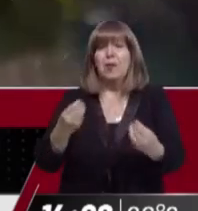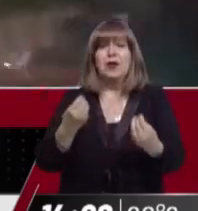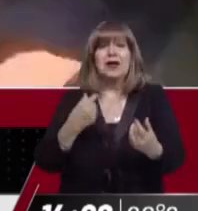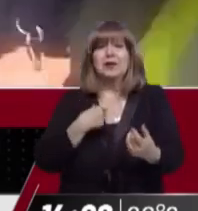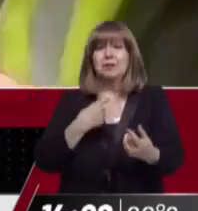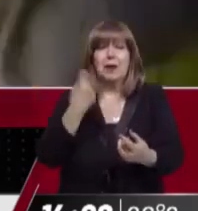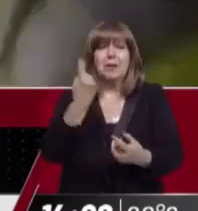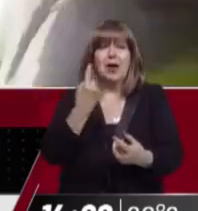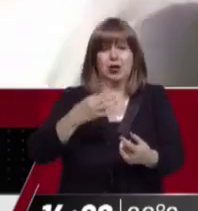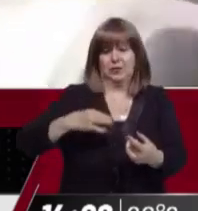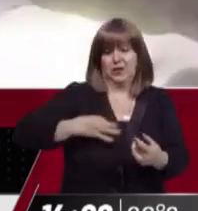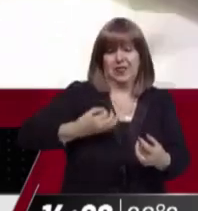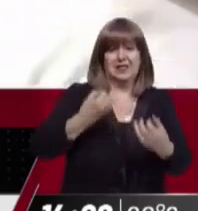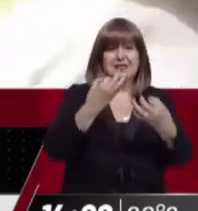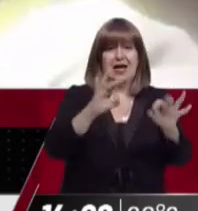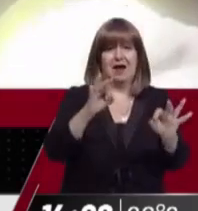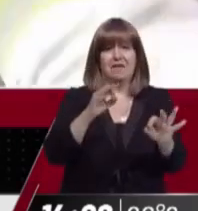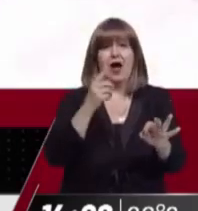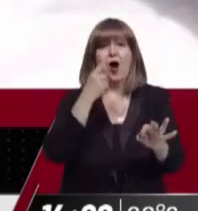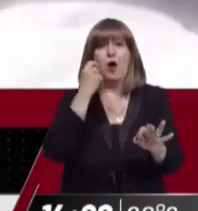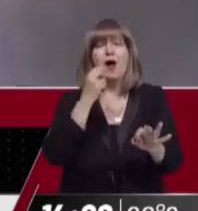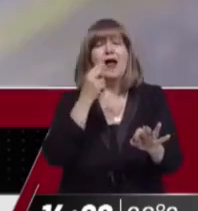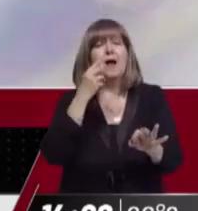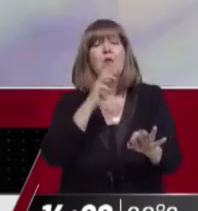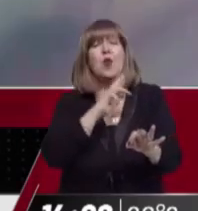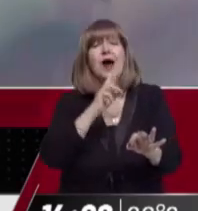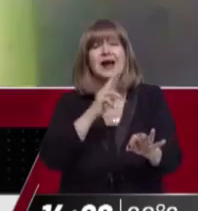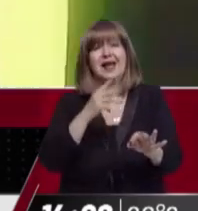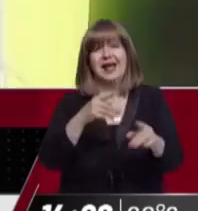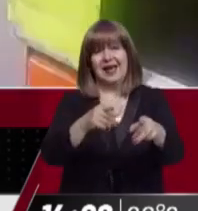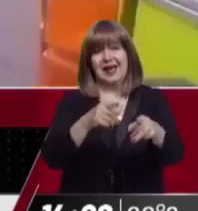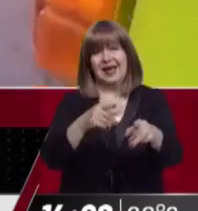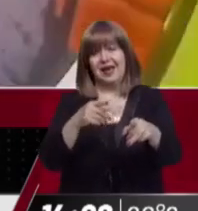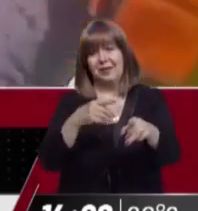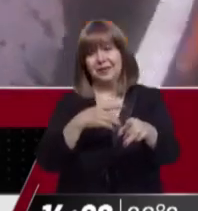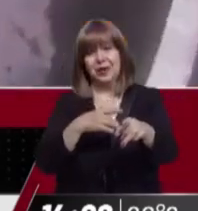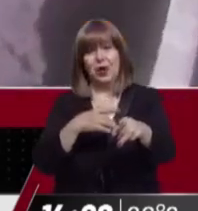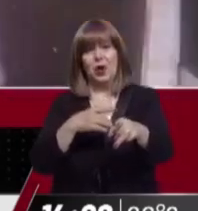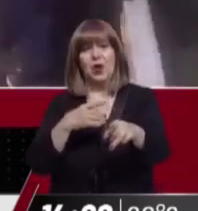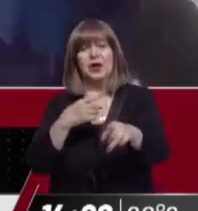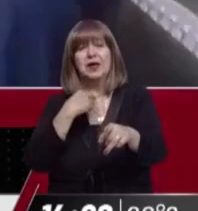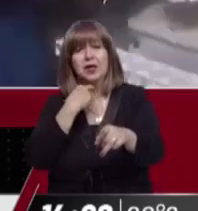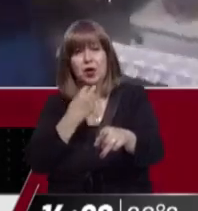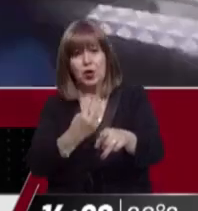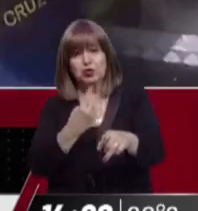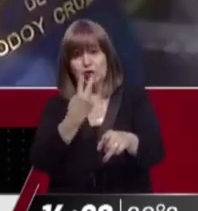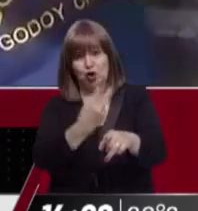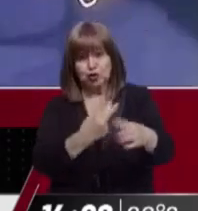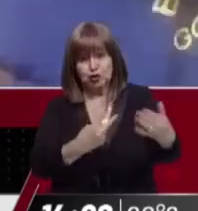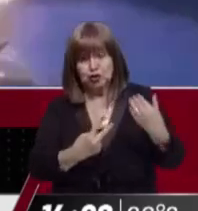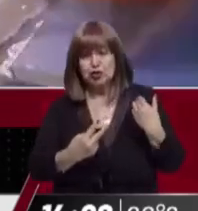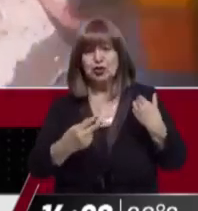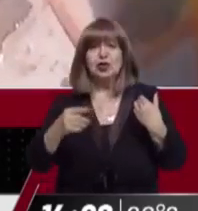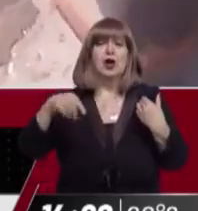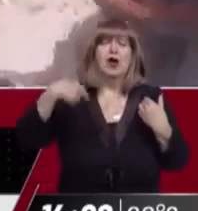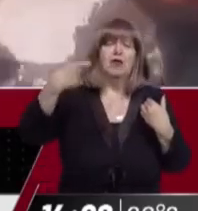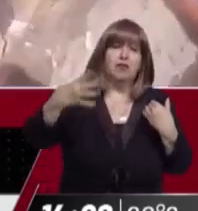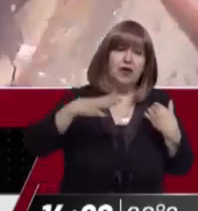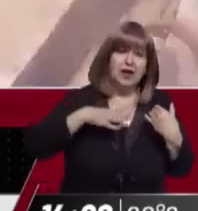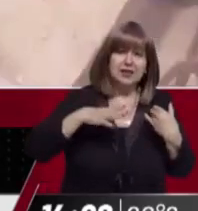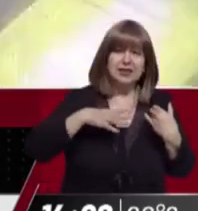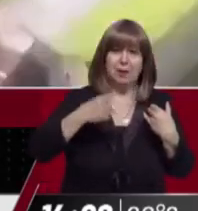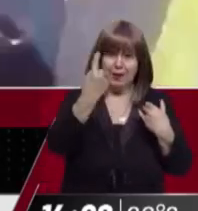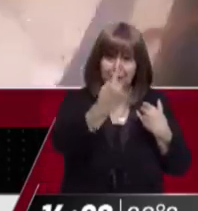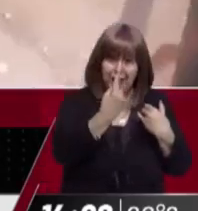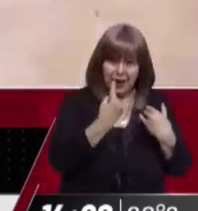pudimos recién ahí apagar el incendio de la casa y del auto. Me dice Noelia que se perdieron los códigos, digo, del respeto, por ejemplo, hacia ustedes, alguien